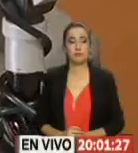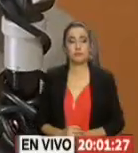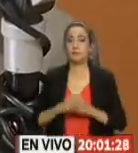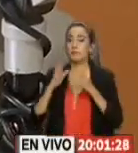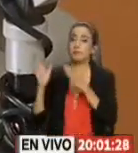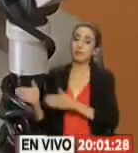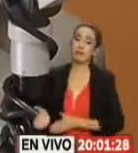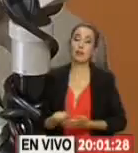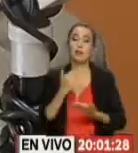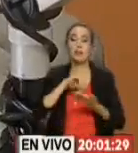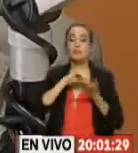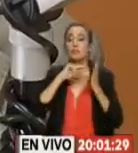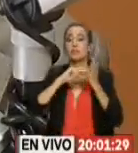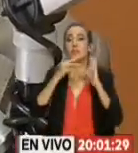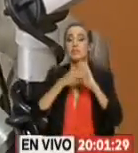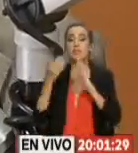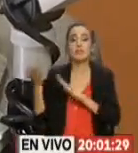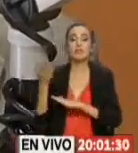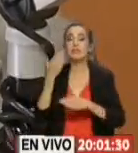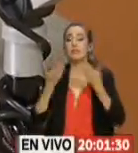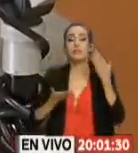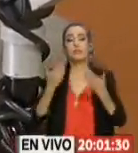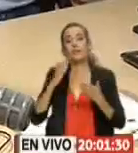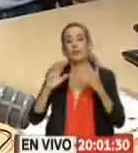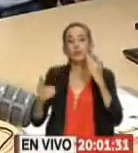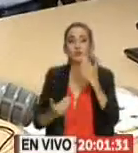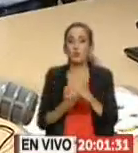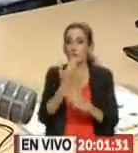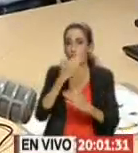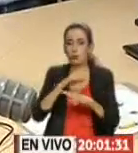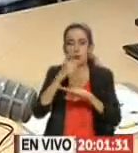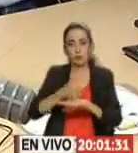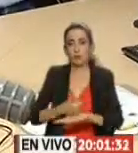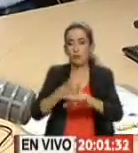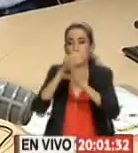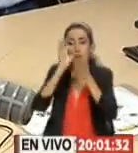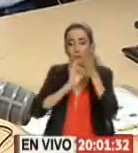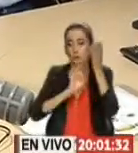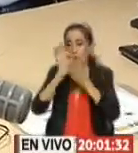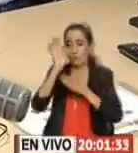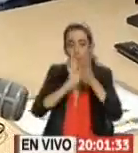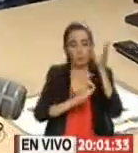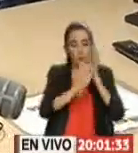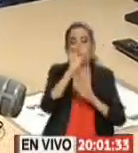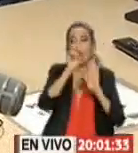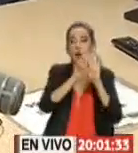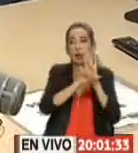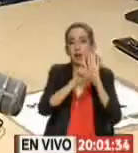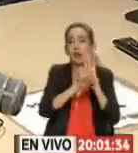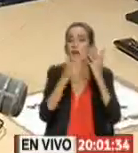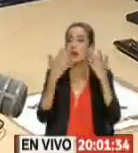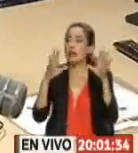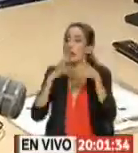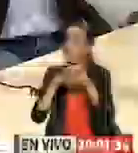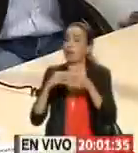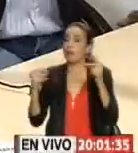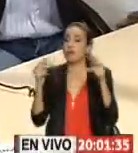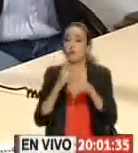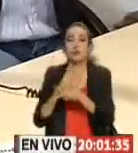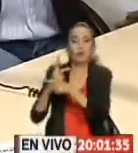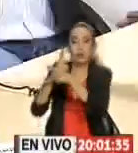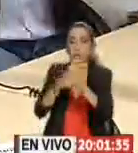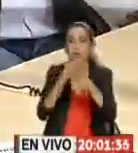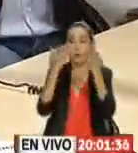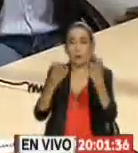Esto significa un escenario complejo para el nuevo burgomaestre, pues para la aprobación de ordenanzas, normativas y resoluciones en el Consejo se